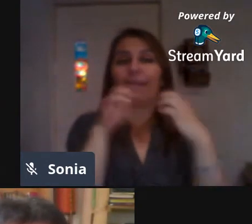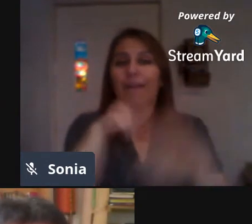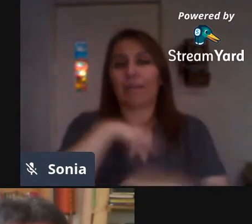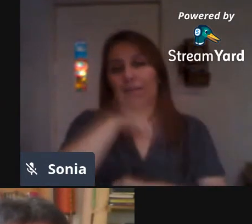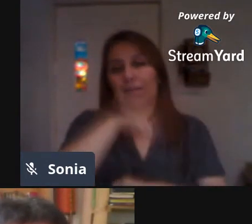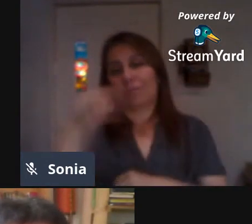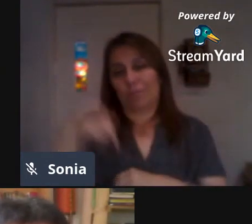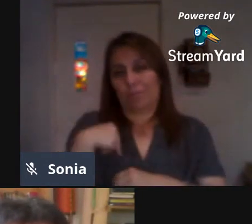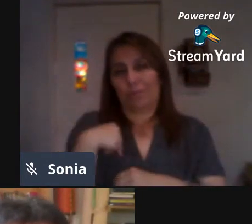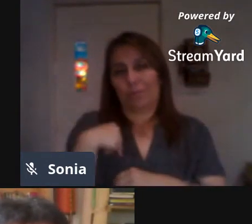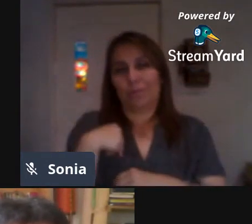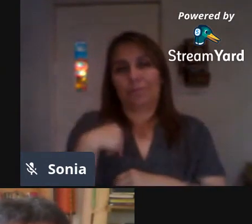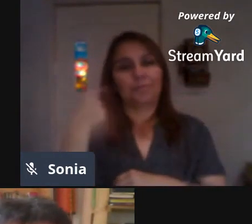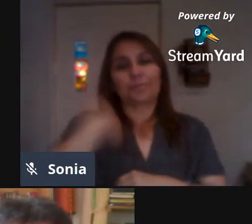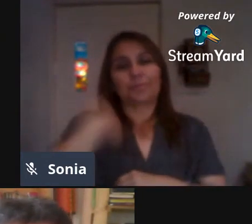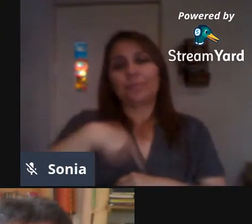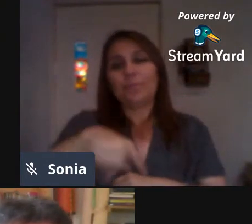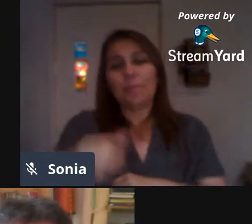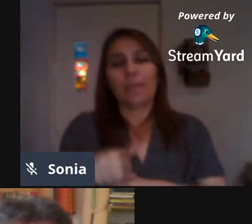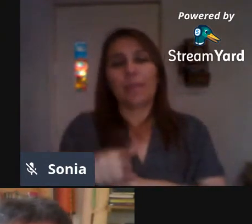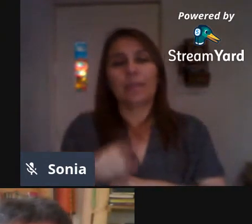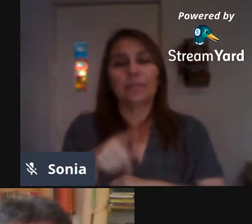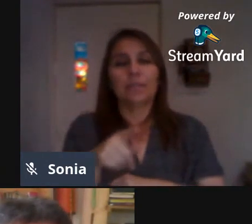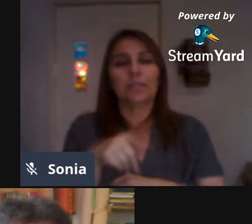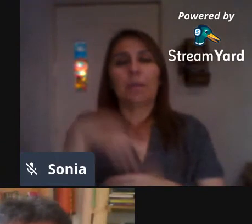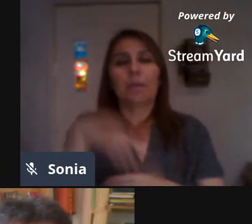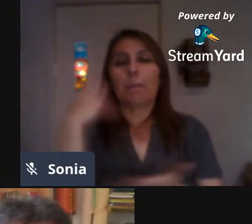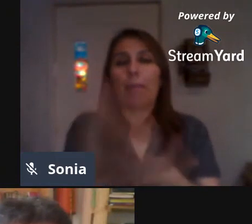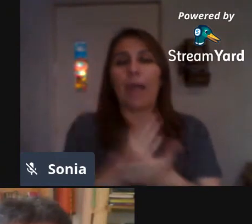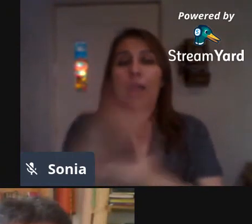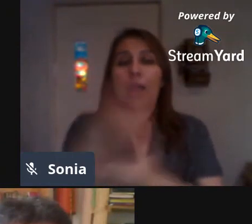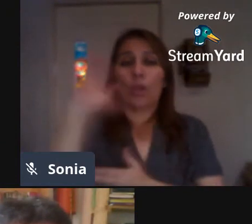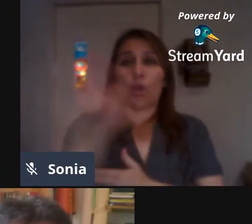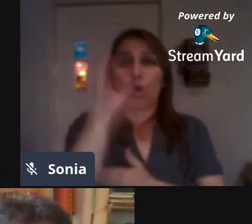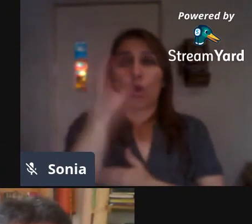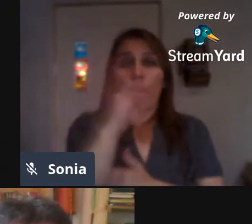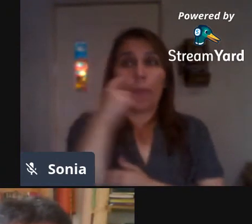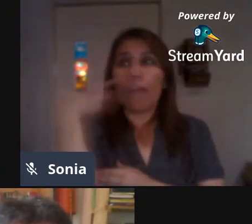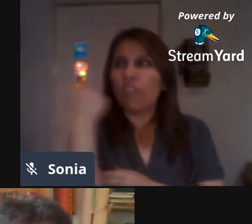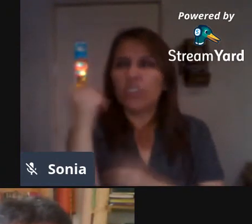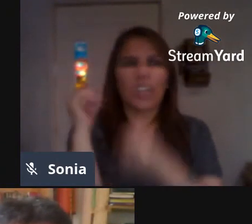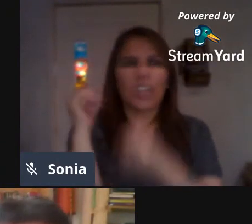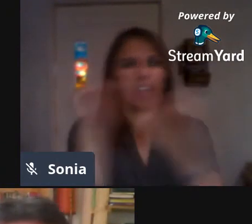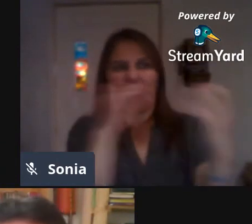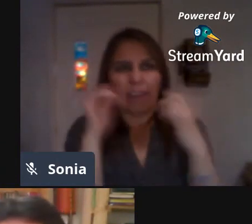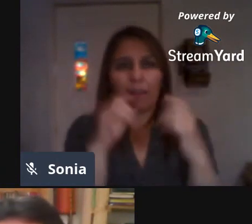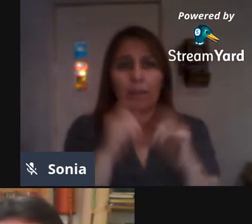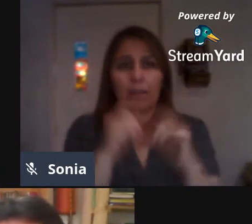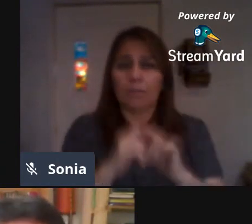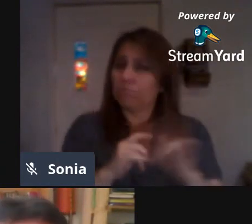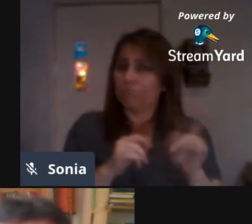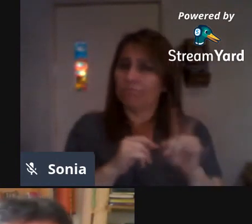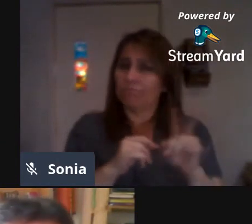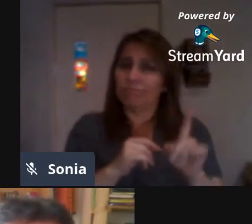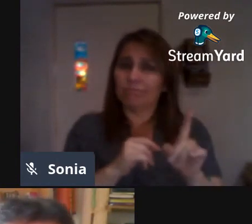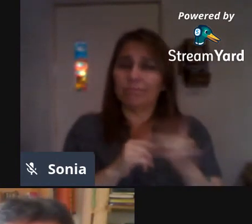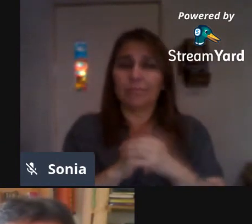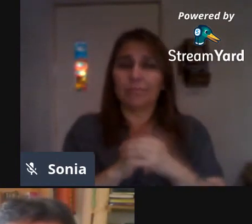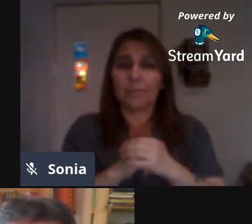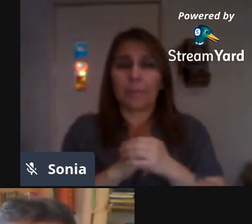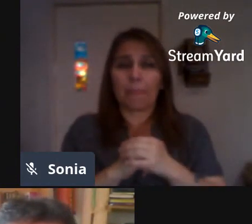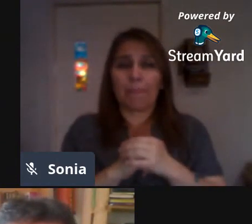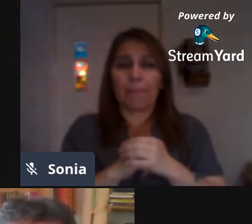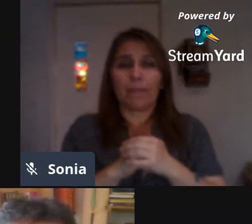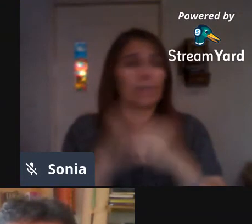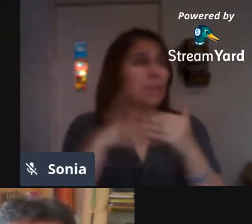decir esta colombia una colombia que busca la guerra incesablemente concesión en indefinidamente y